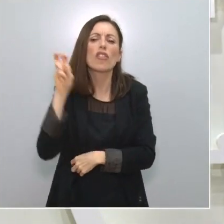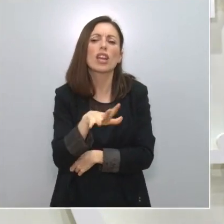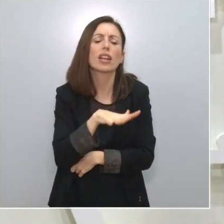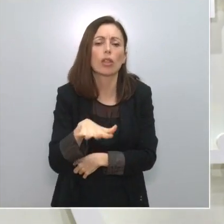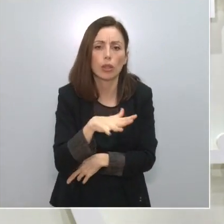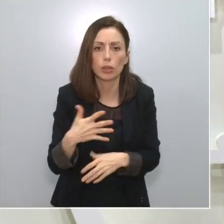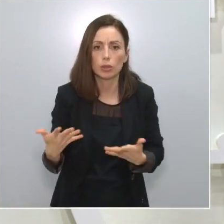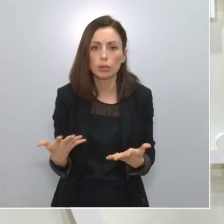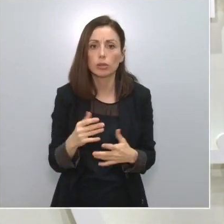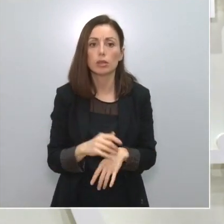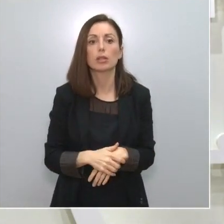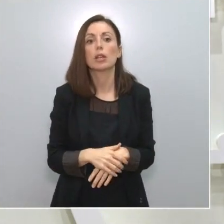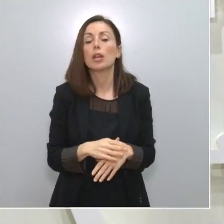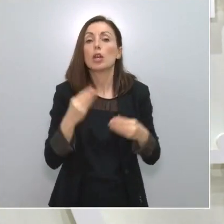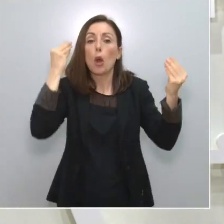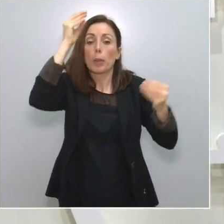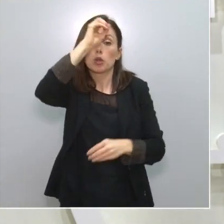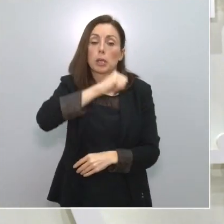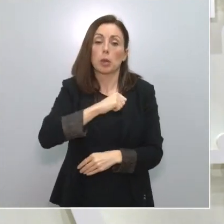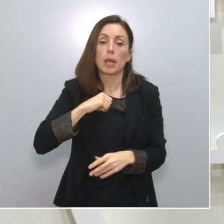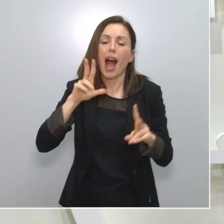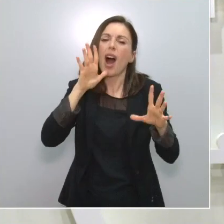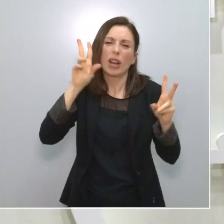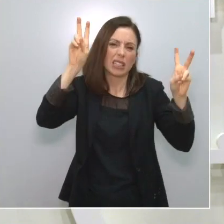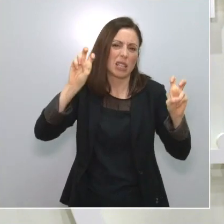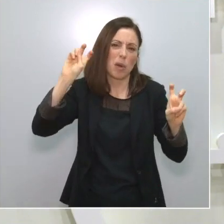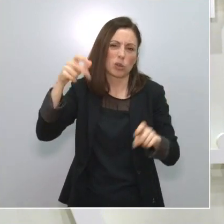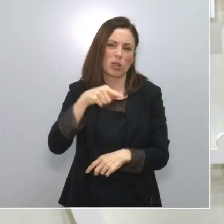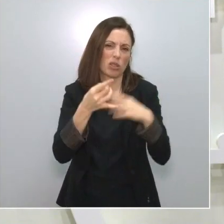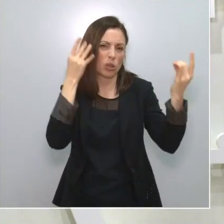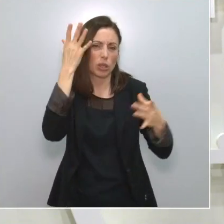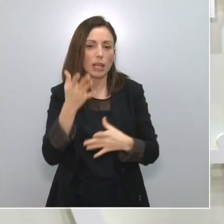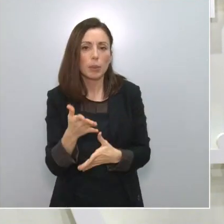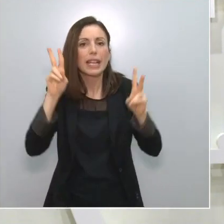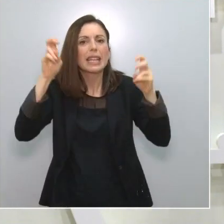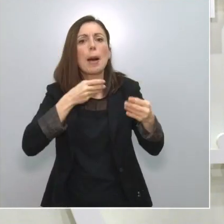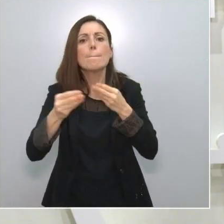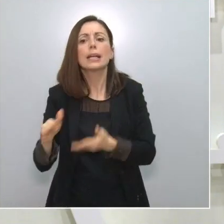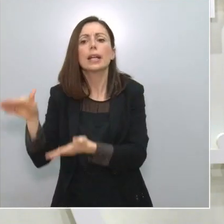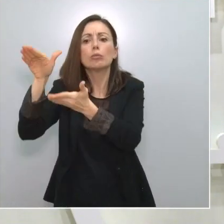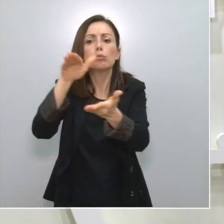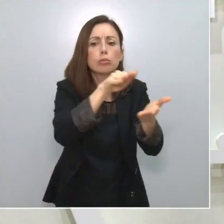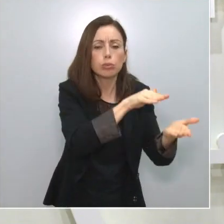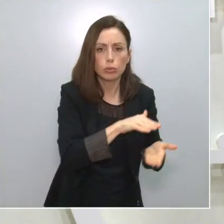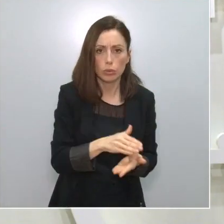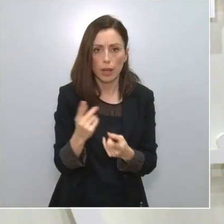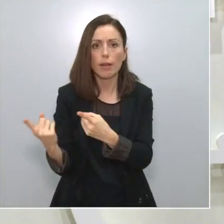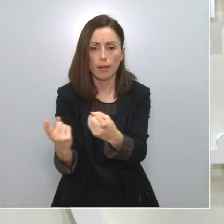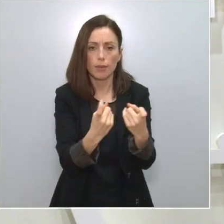creo que es momento de estar en otras cosas y de trabajar para que llegue ese material, para que llegue más y para que llegue donde más falta hace.